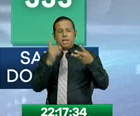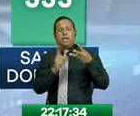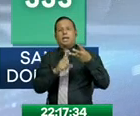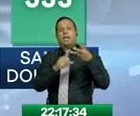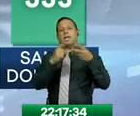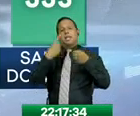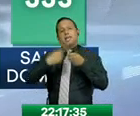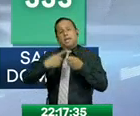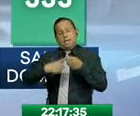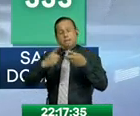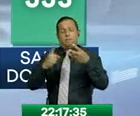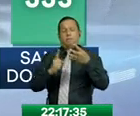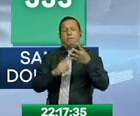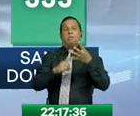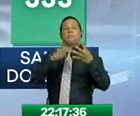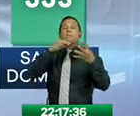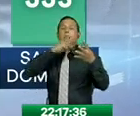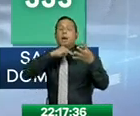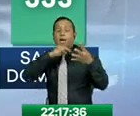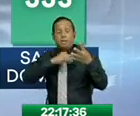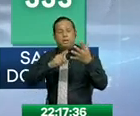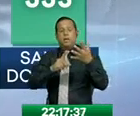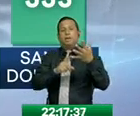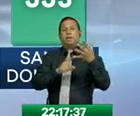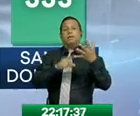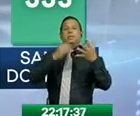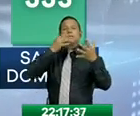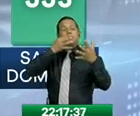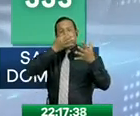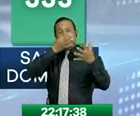con 1.005, Manta con 603 y Santo